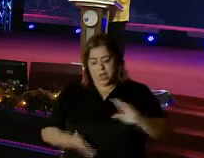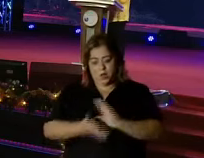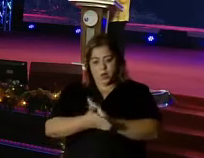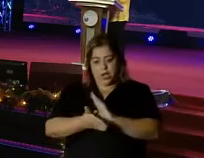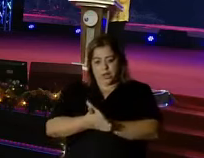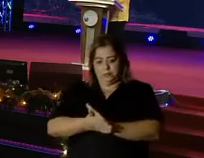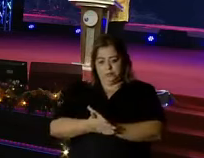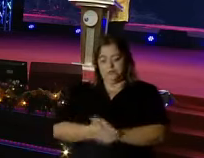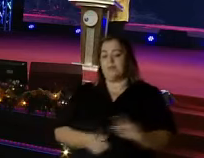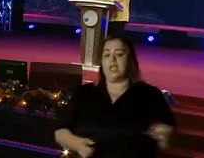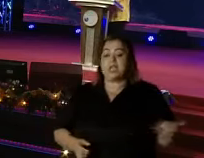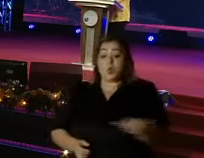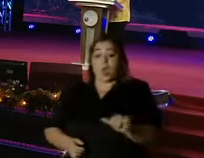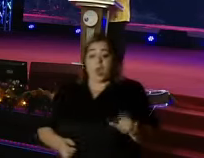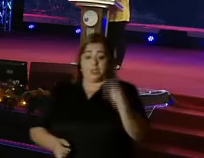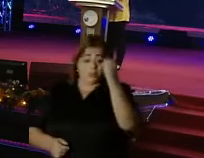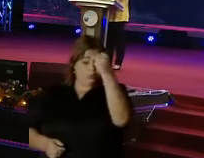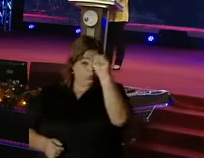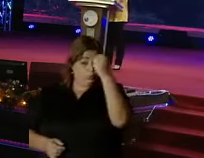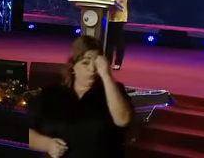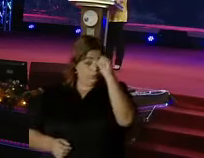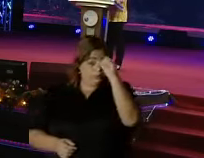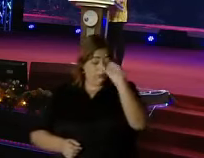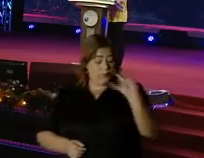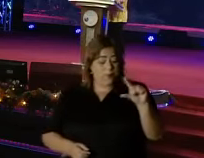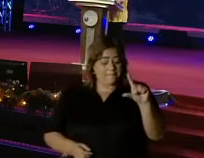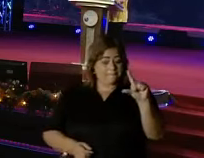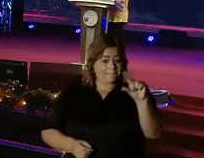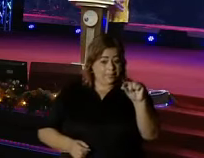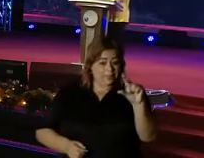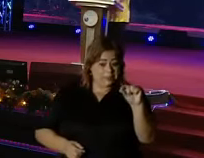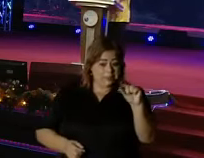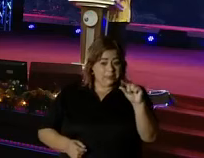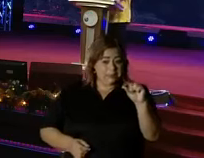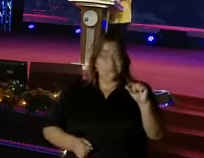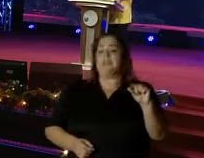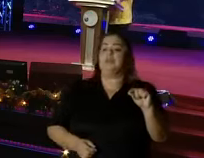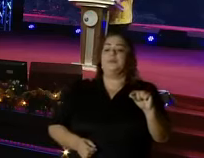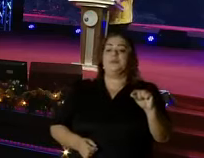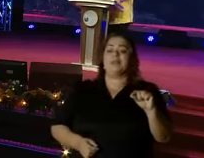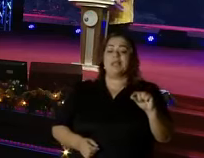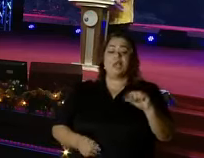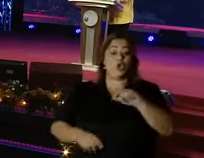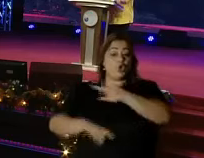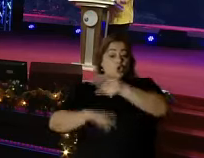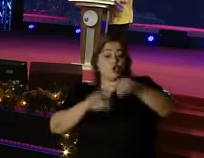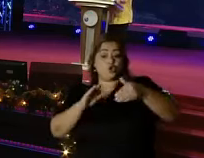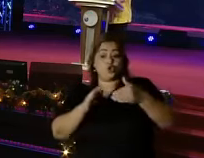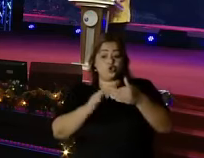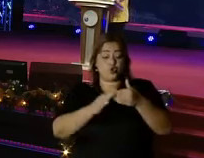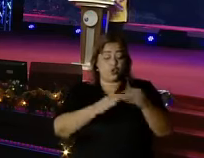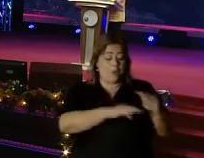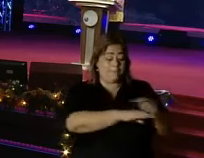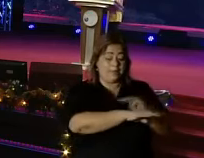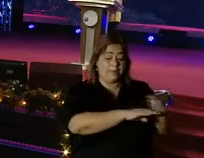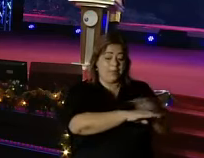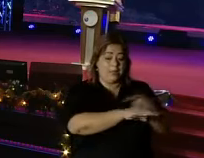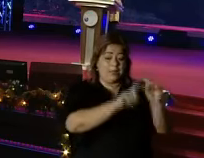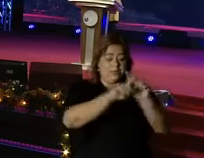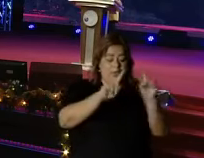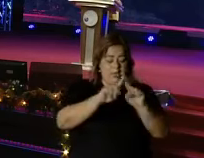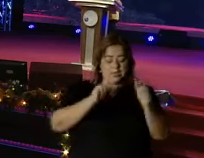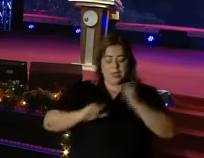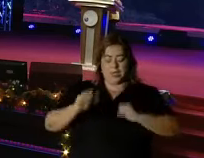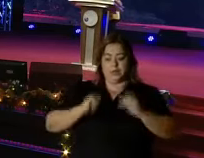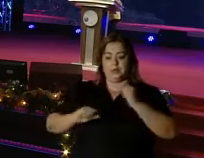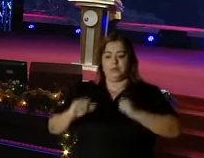20, domingo 20 de diciembre, los ministerios de artes, adoración de la casa se unen para llevar a cabo un especial de